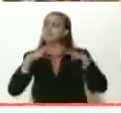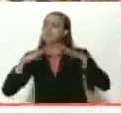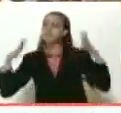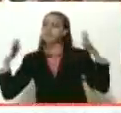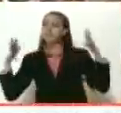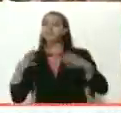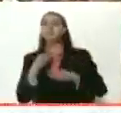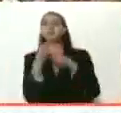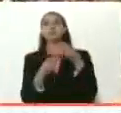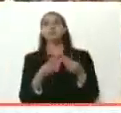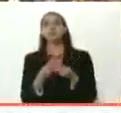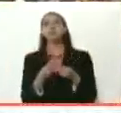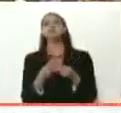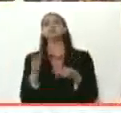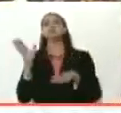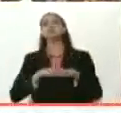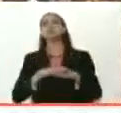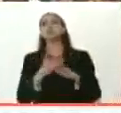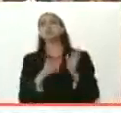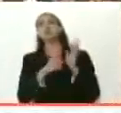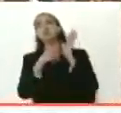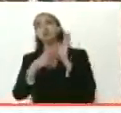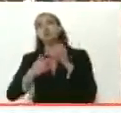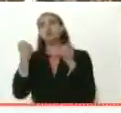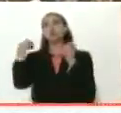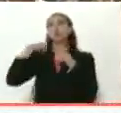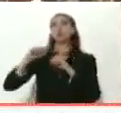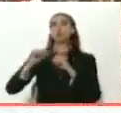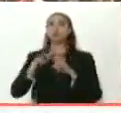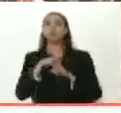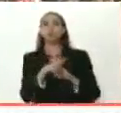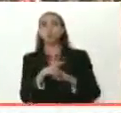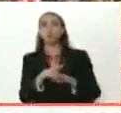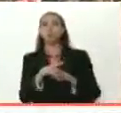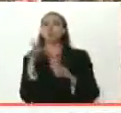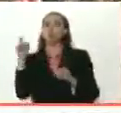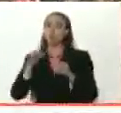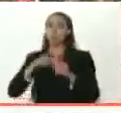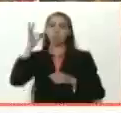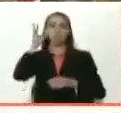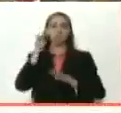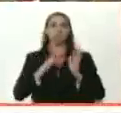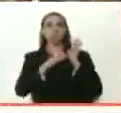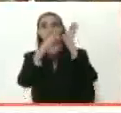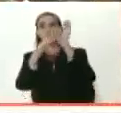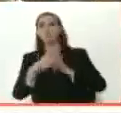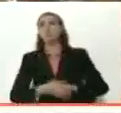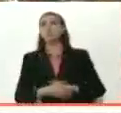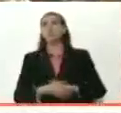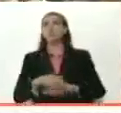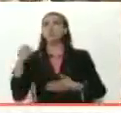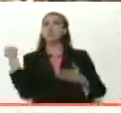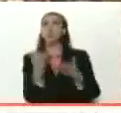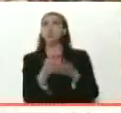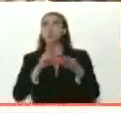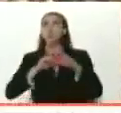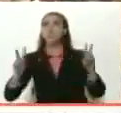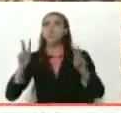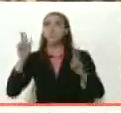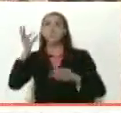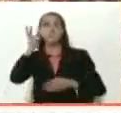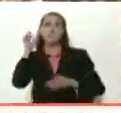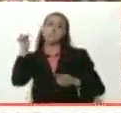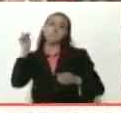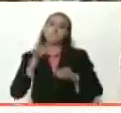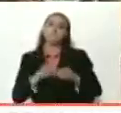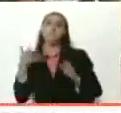Venezuela para manifestar nuestro rechazo a la violencia. Y ahí están las mujeres de primerita, nuestra lucha por la paz, y ahí están las mujeres, la paz